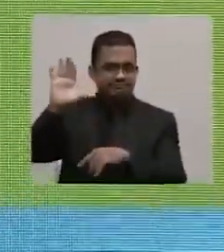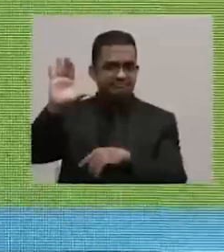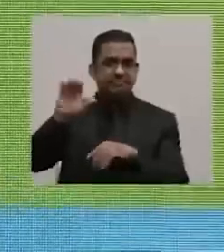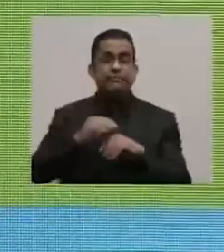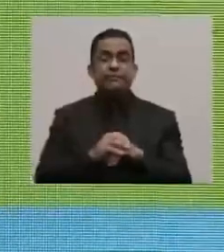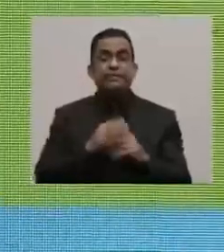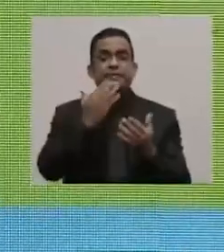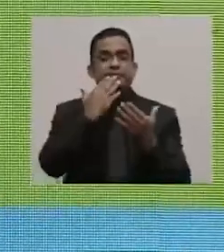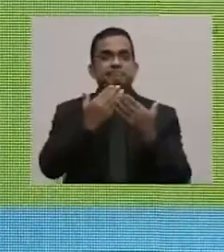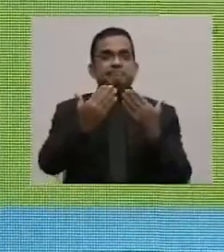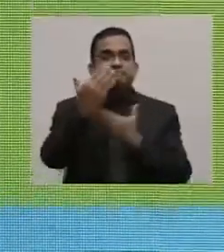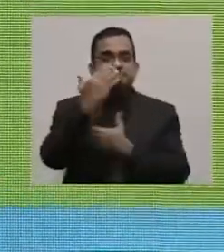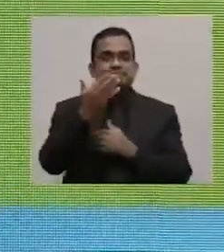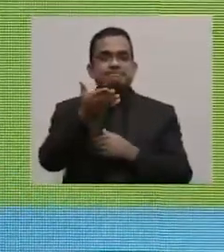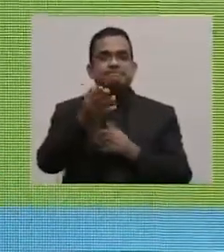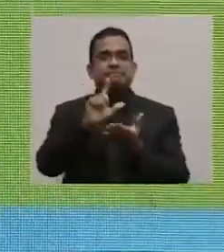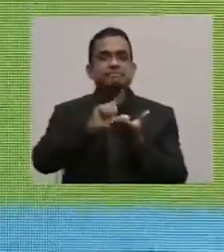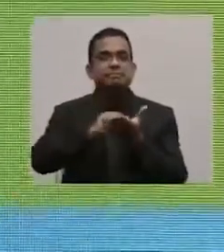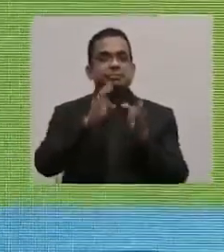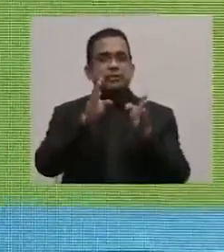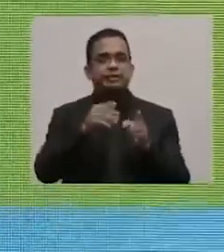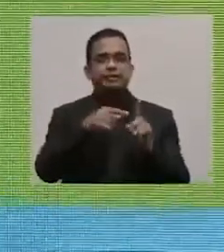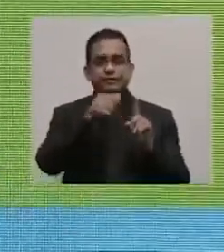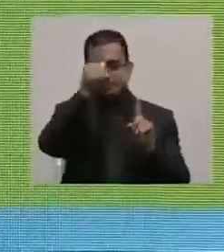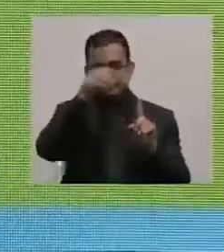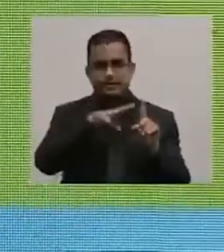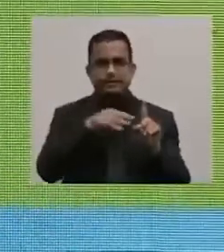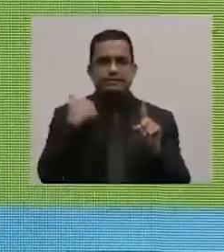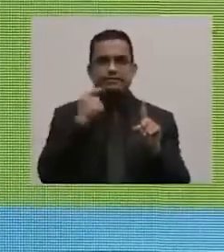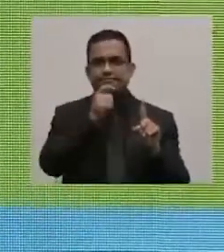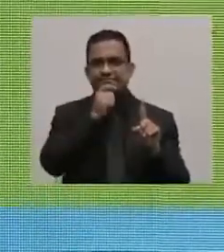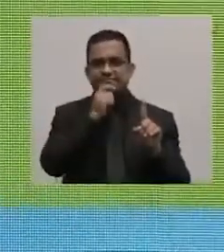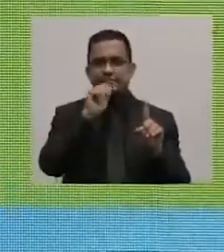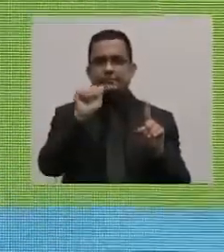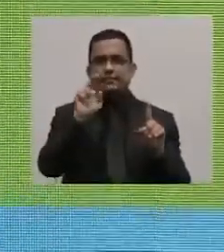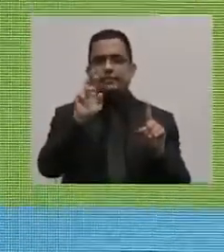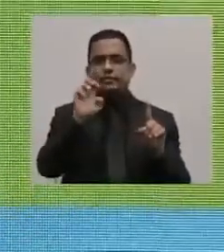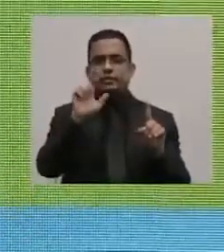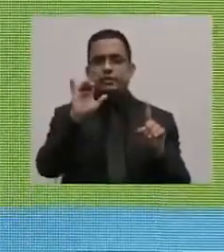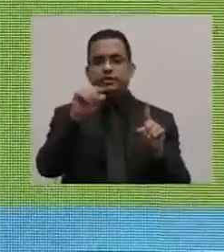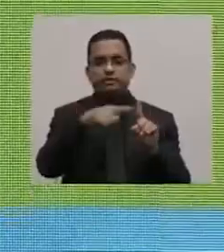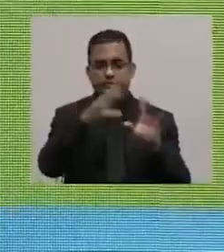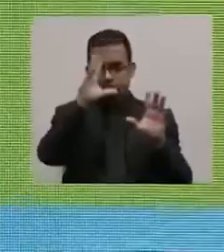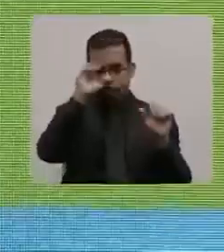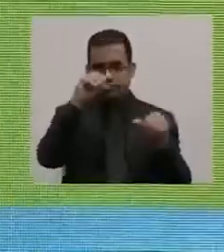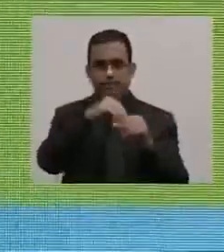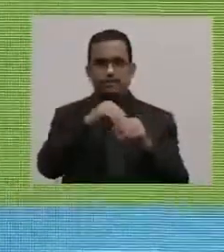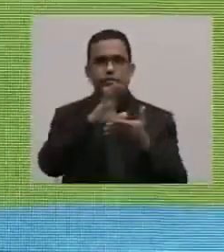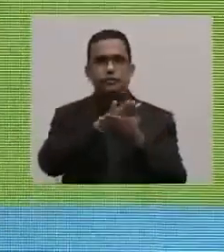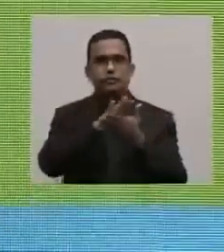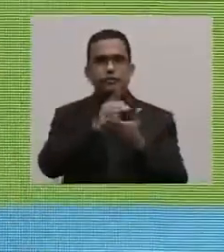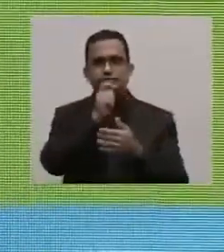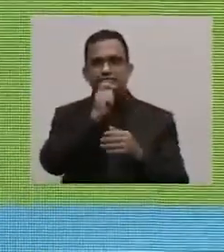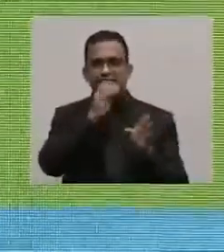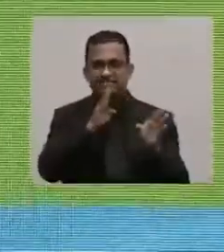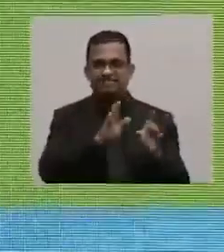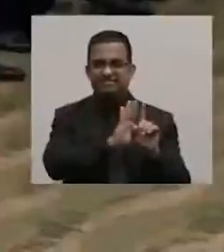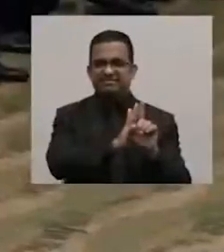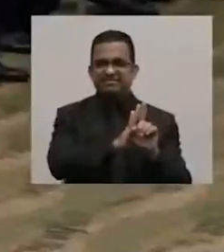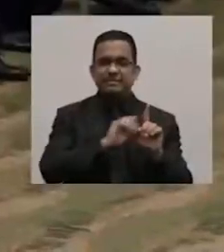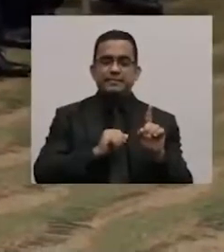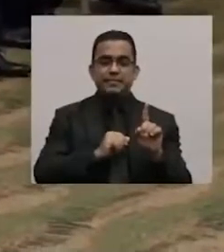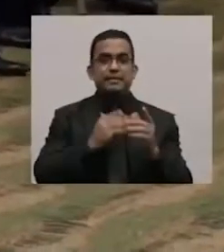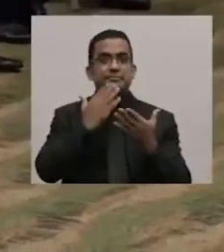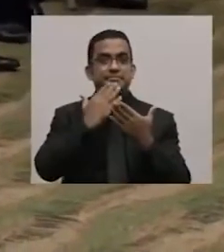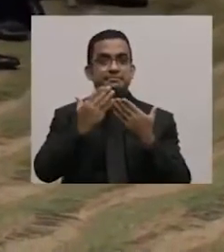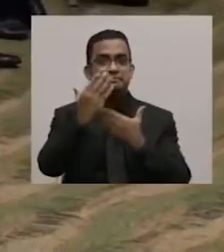días al distinguido periodista Aurelio Enríquez, presidente del Colegio Dominicano de Periodistas. Muy